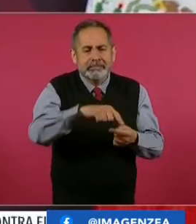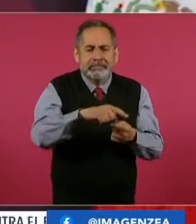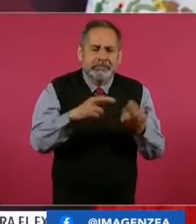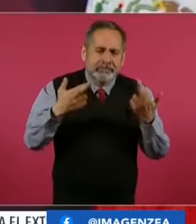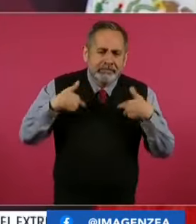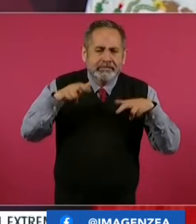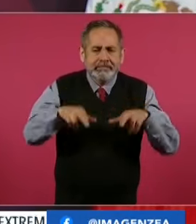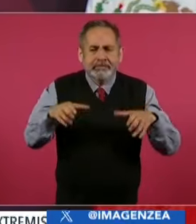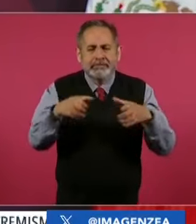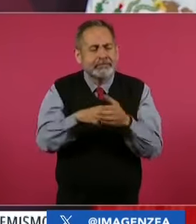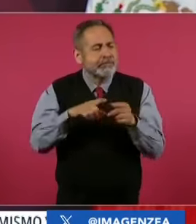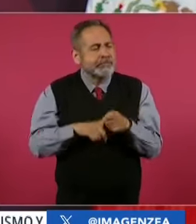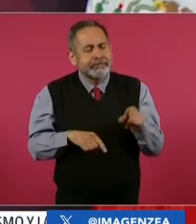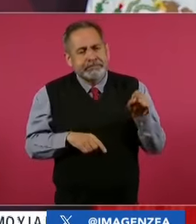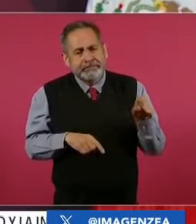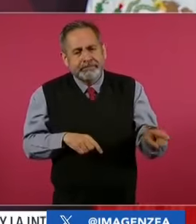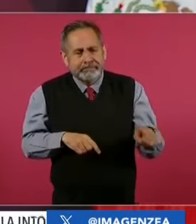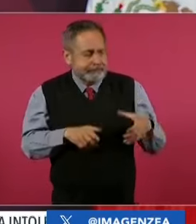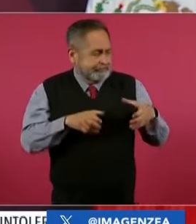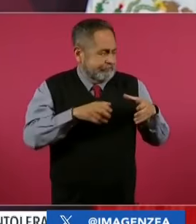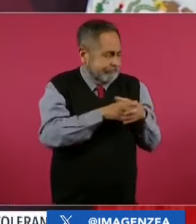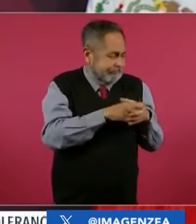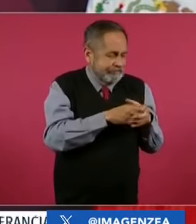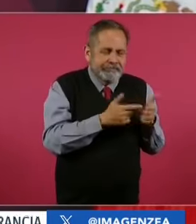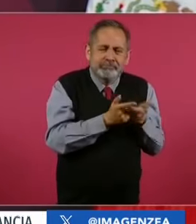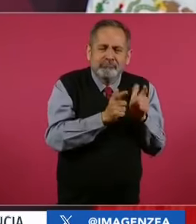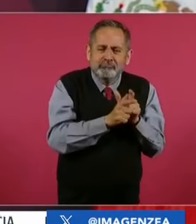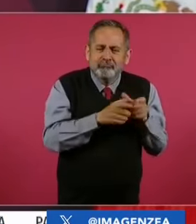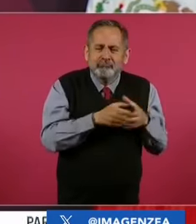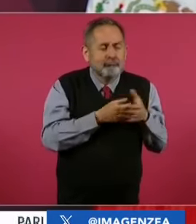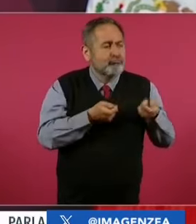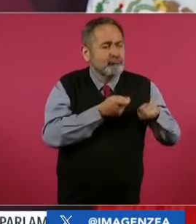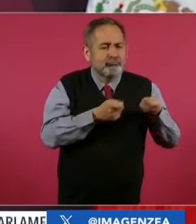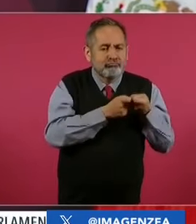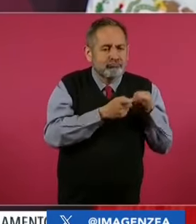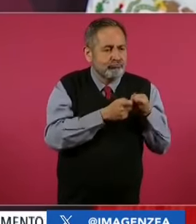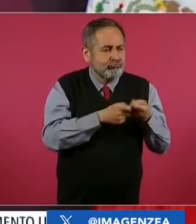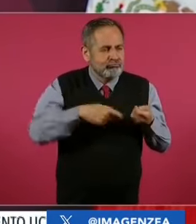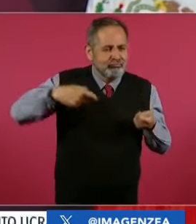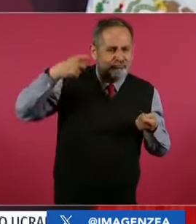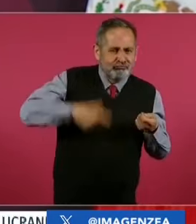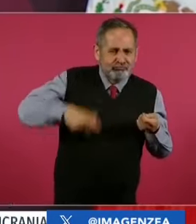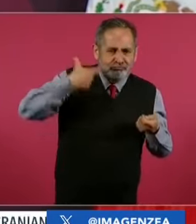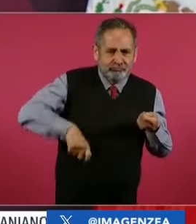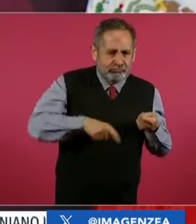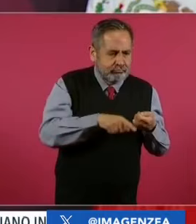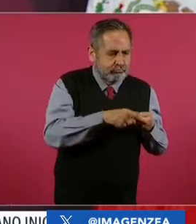representantes de la oligarquía, de los potentados.